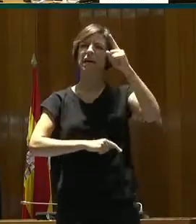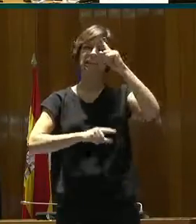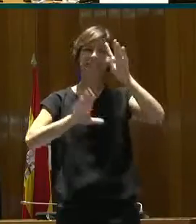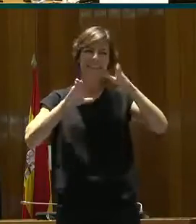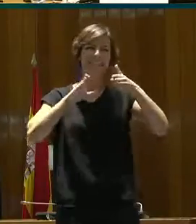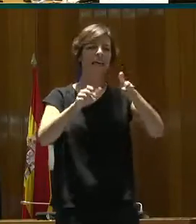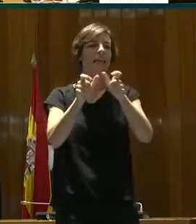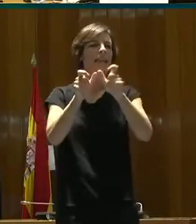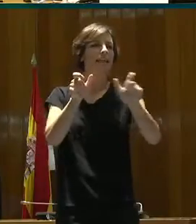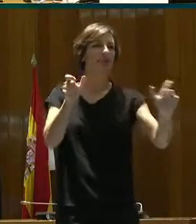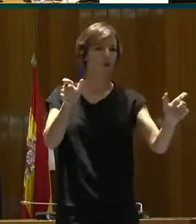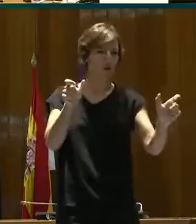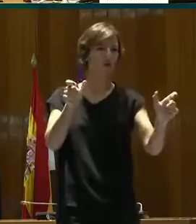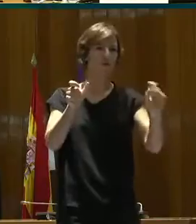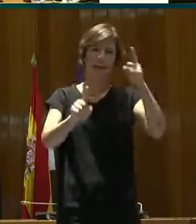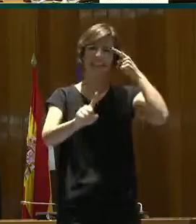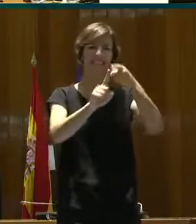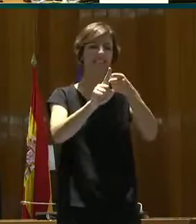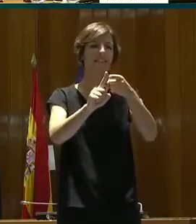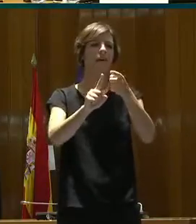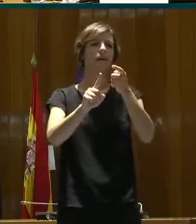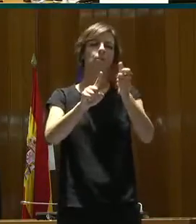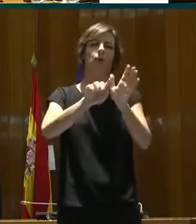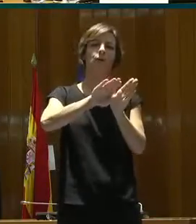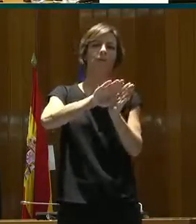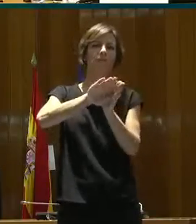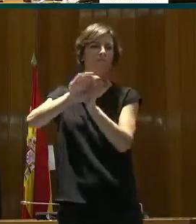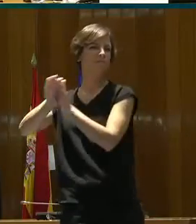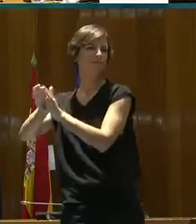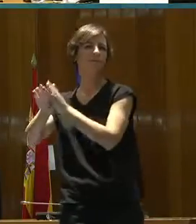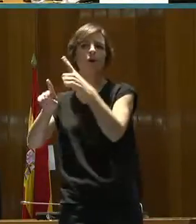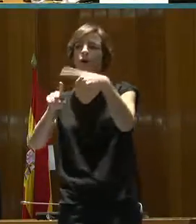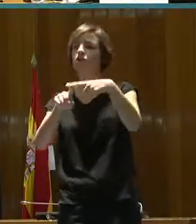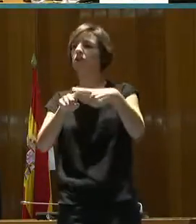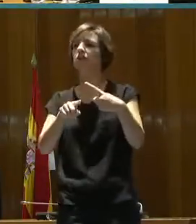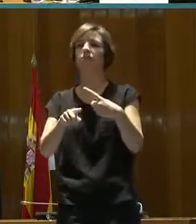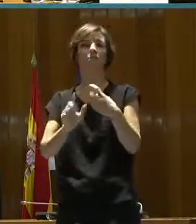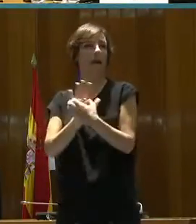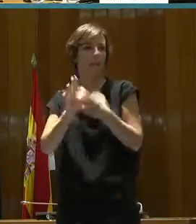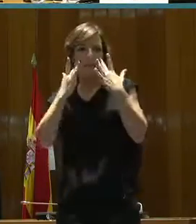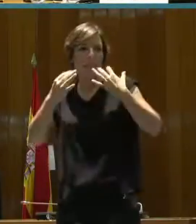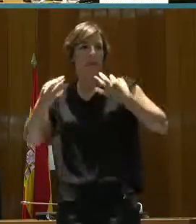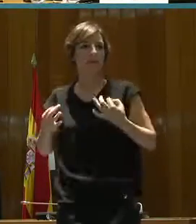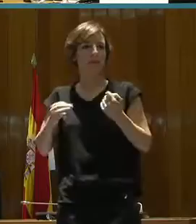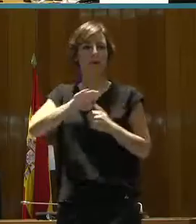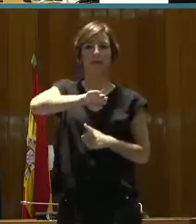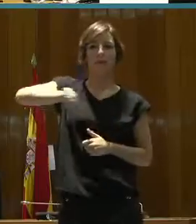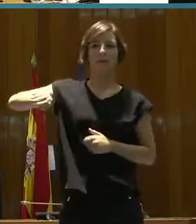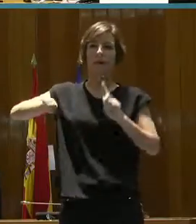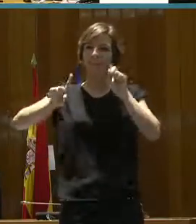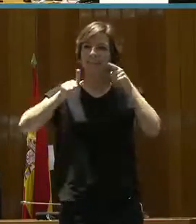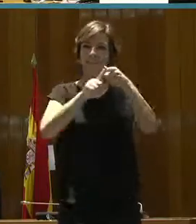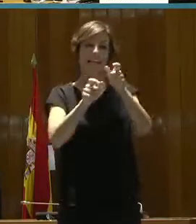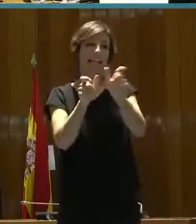el léxico y se dejan de lado los aspectos gramaticales, cuando en realidad son